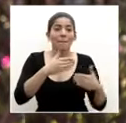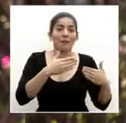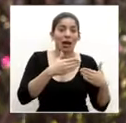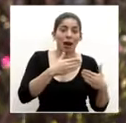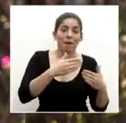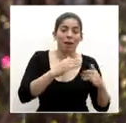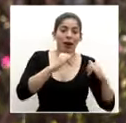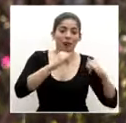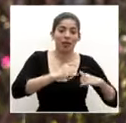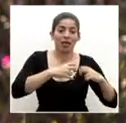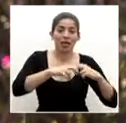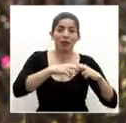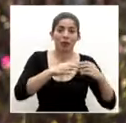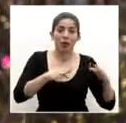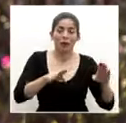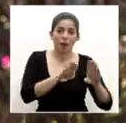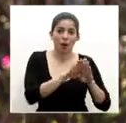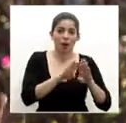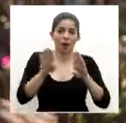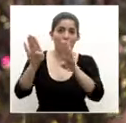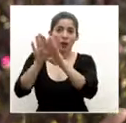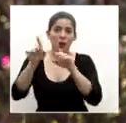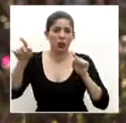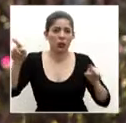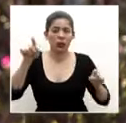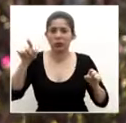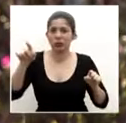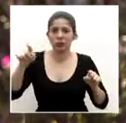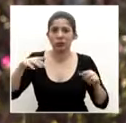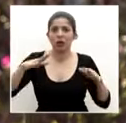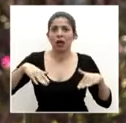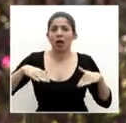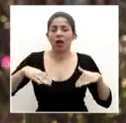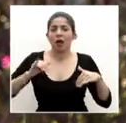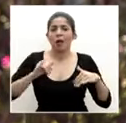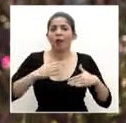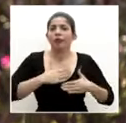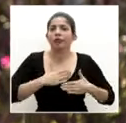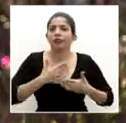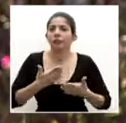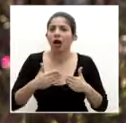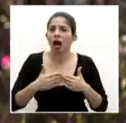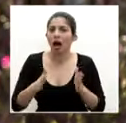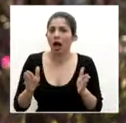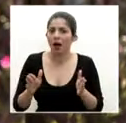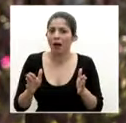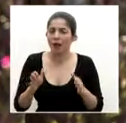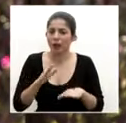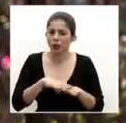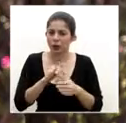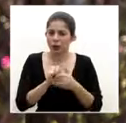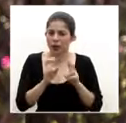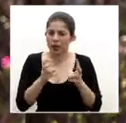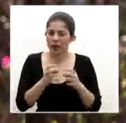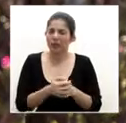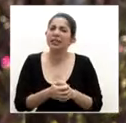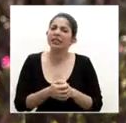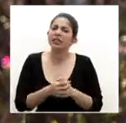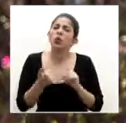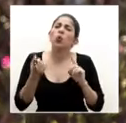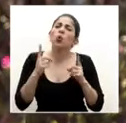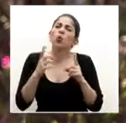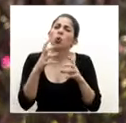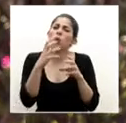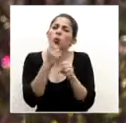que mantienen transportistas, muestran un primer paso de apertura en ese sentido. ¿Cuál es el resumen